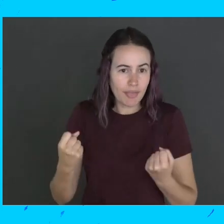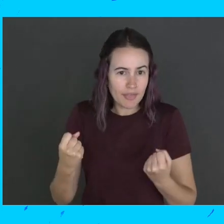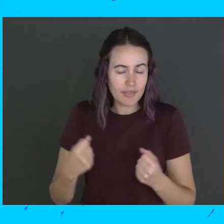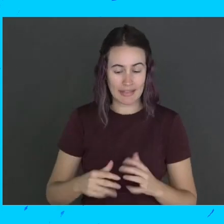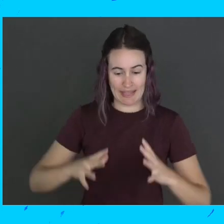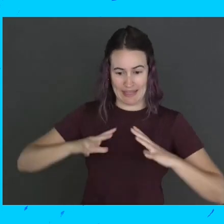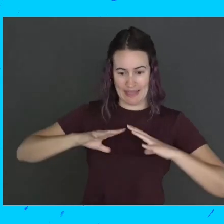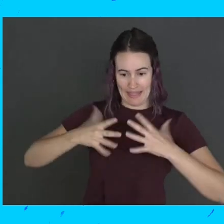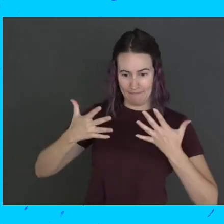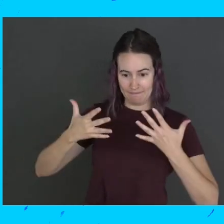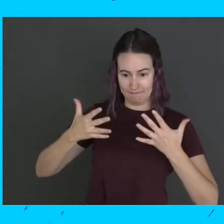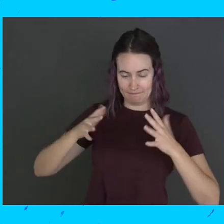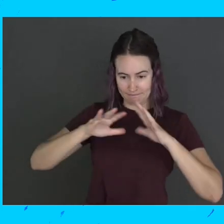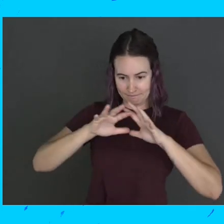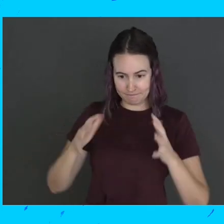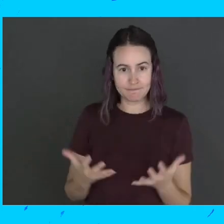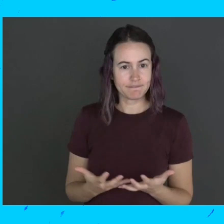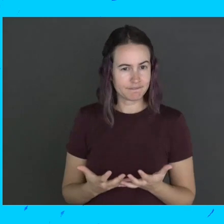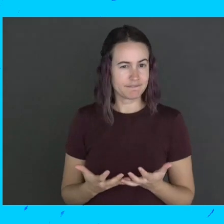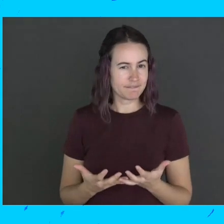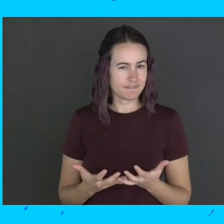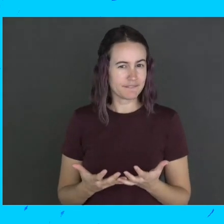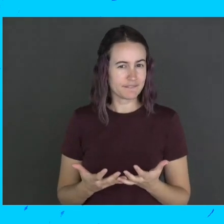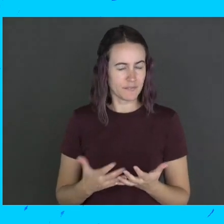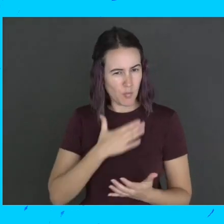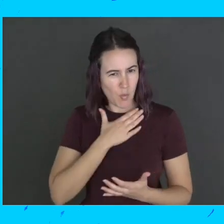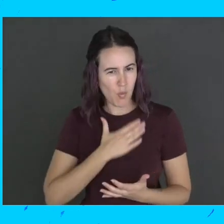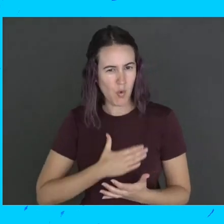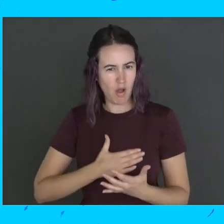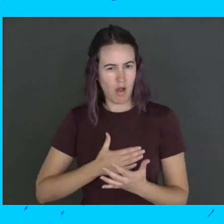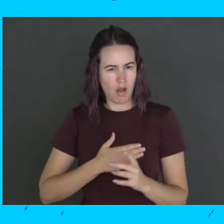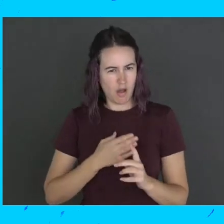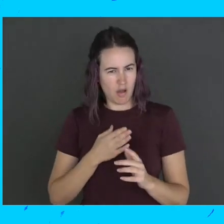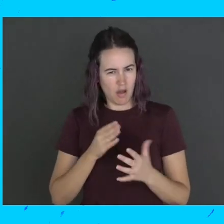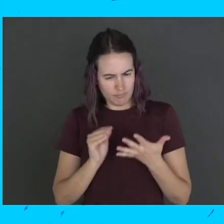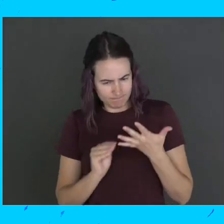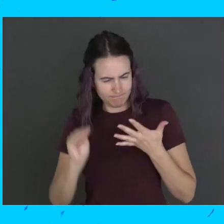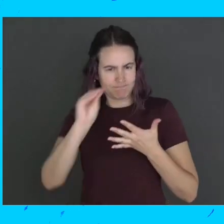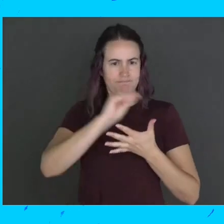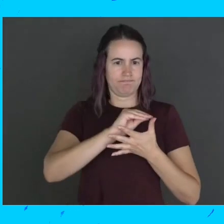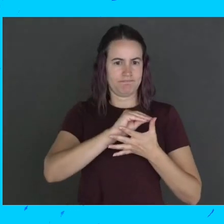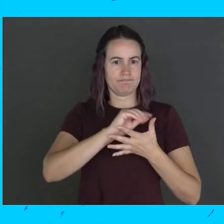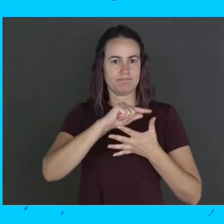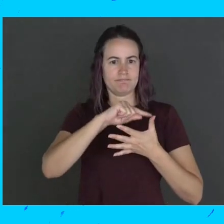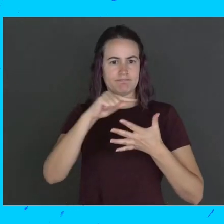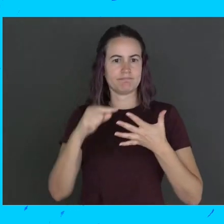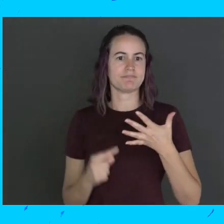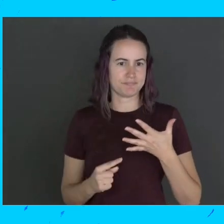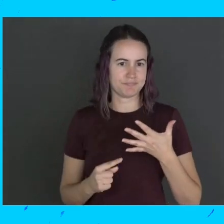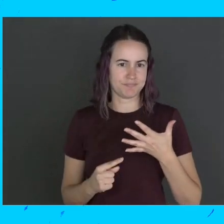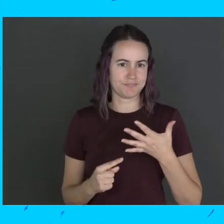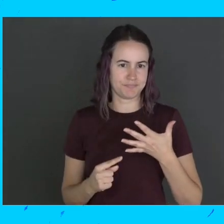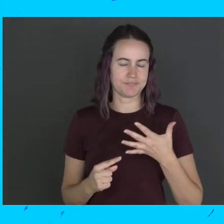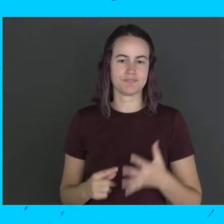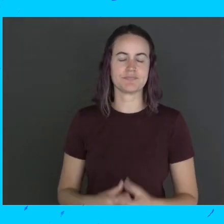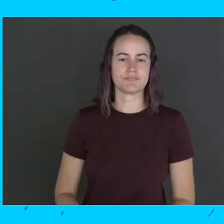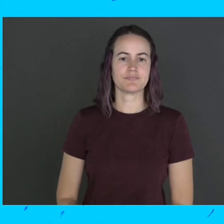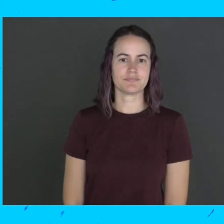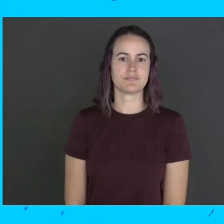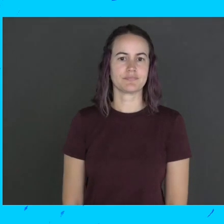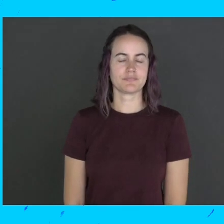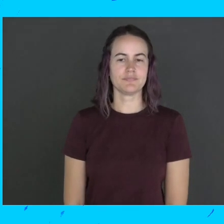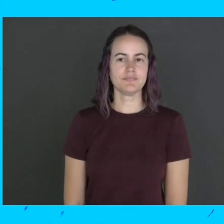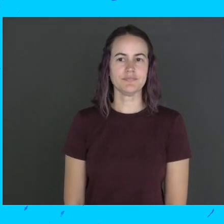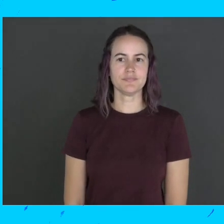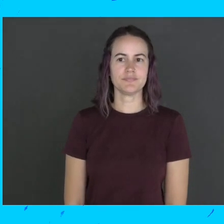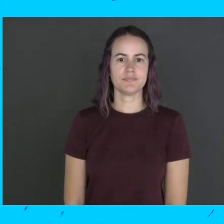la salud de los jóvenes. También tenemos vamos a incluir también la educación reproductiva